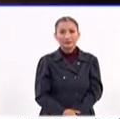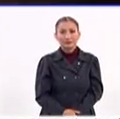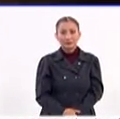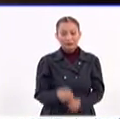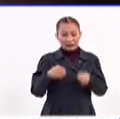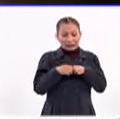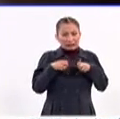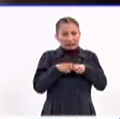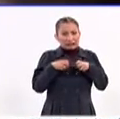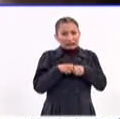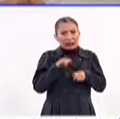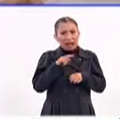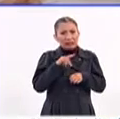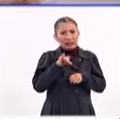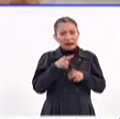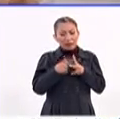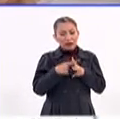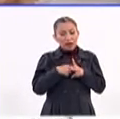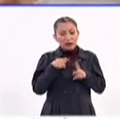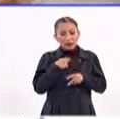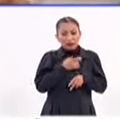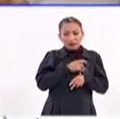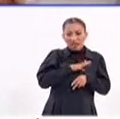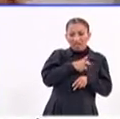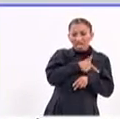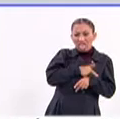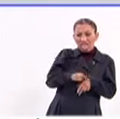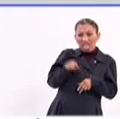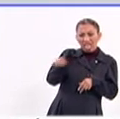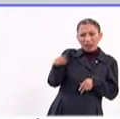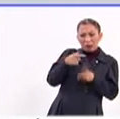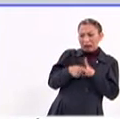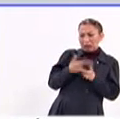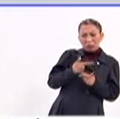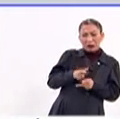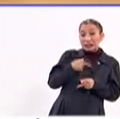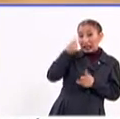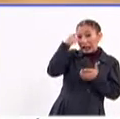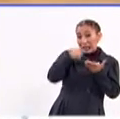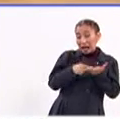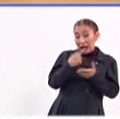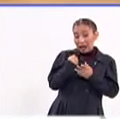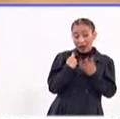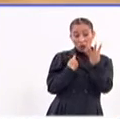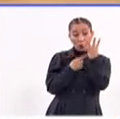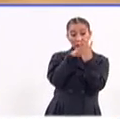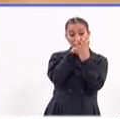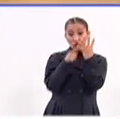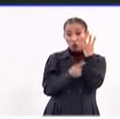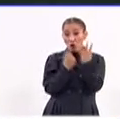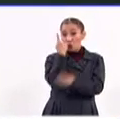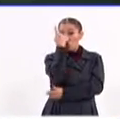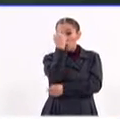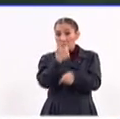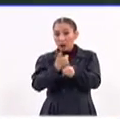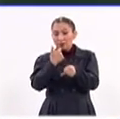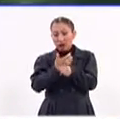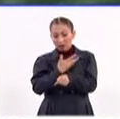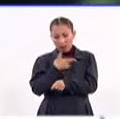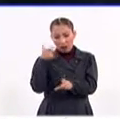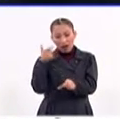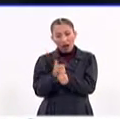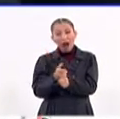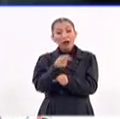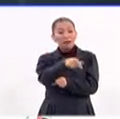La ansiedad matemática es el temor, tensión o rechazo a esa ciencia. Se estima que 1 de cada 4 estudiantes de primaria la